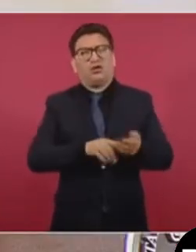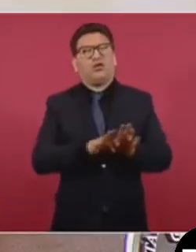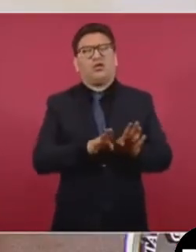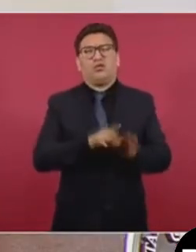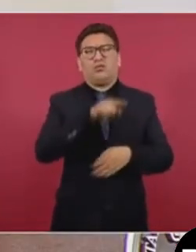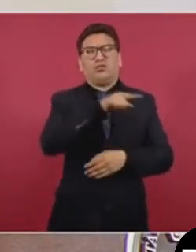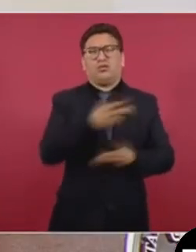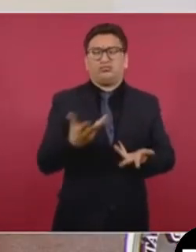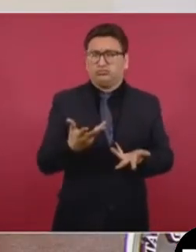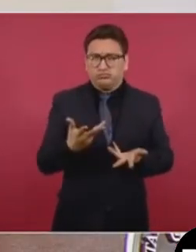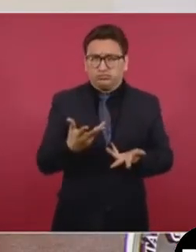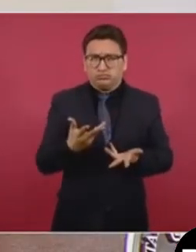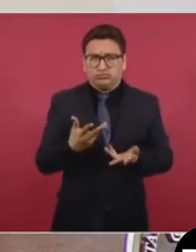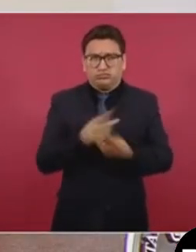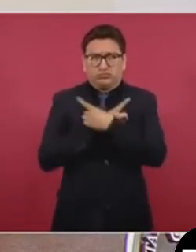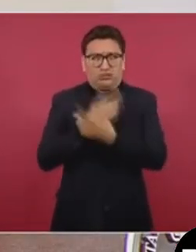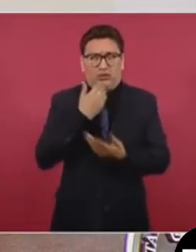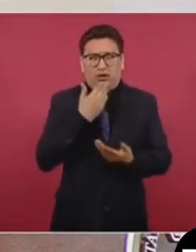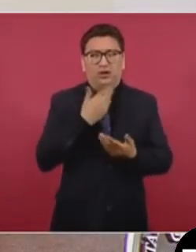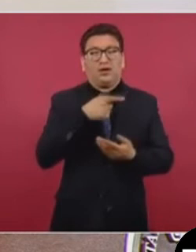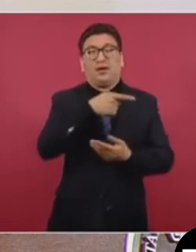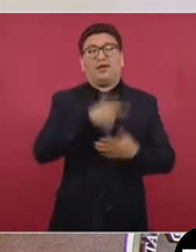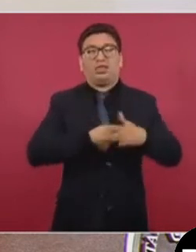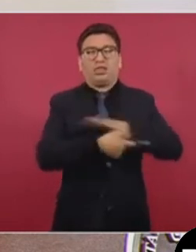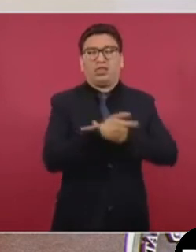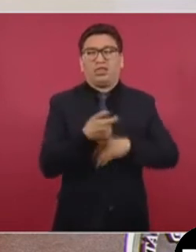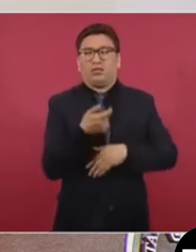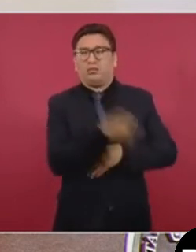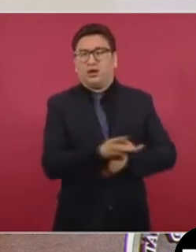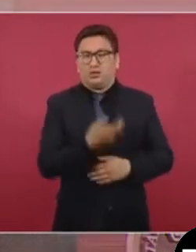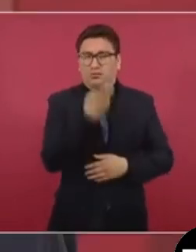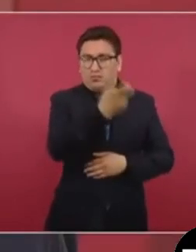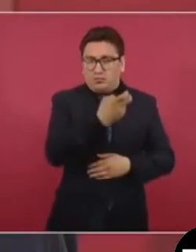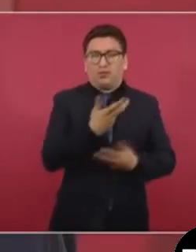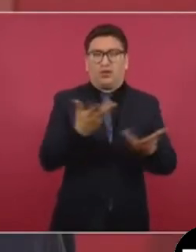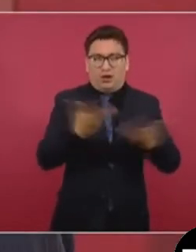Los hacen porque les pagan, porque reciben dinero